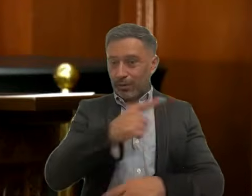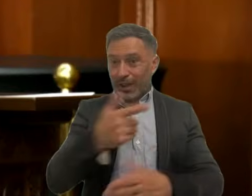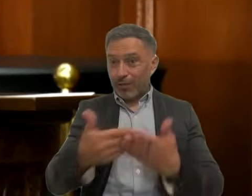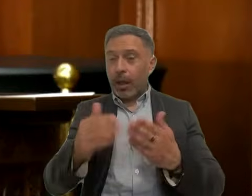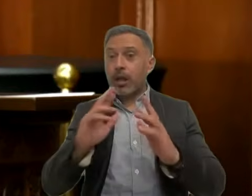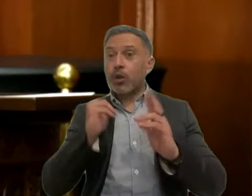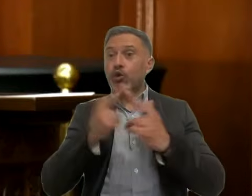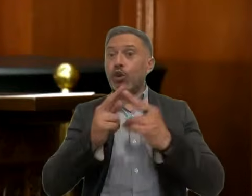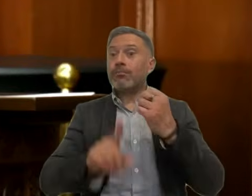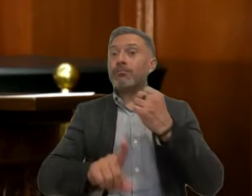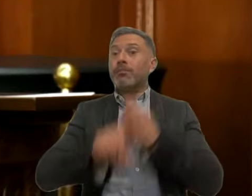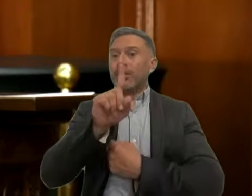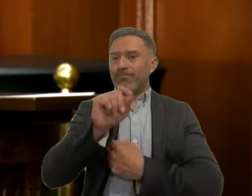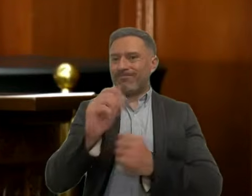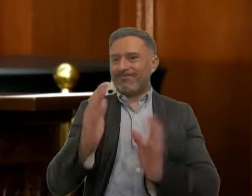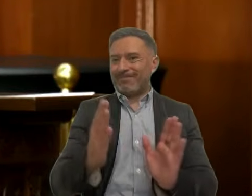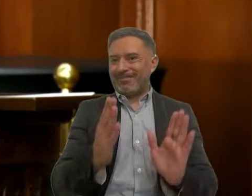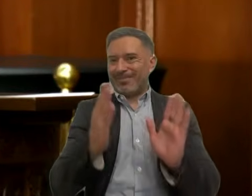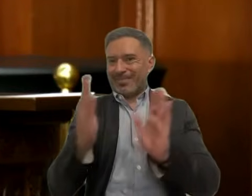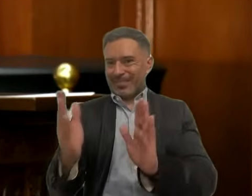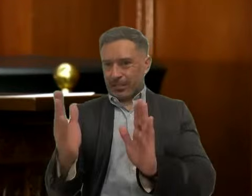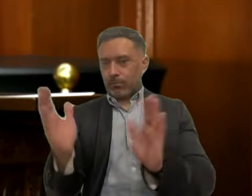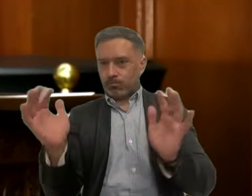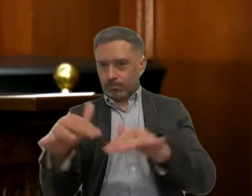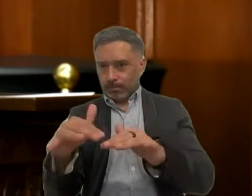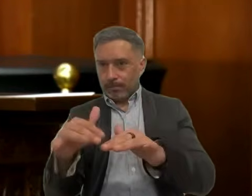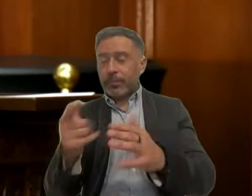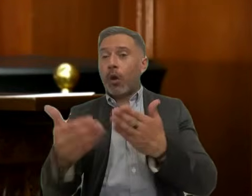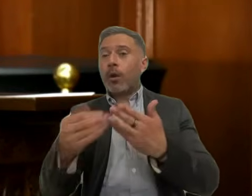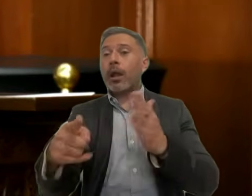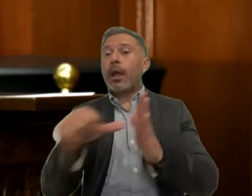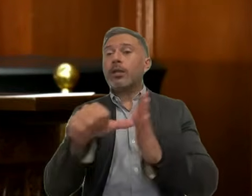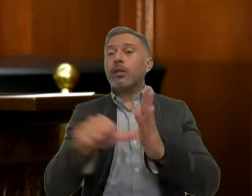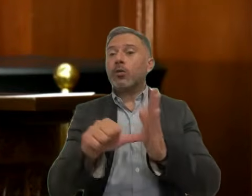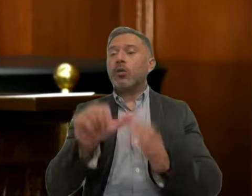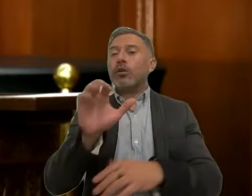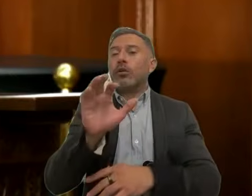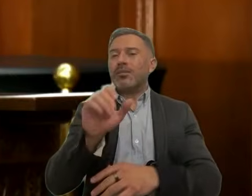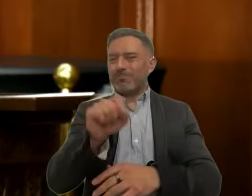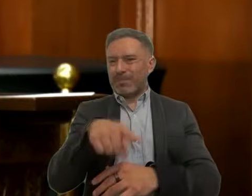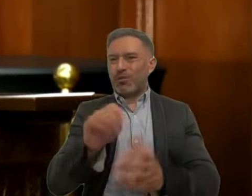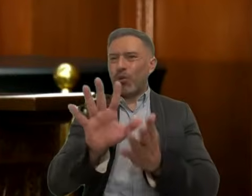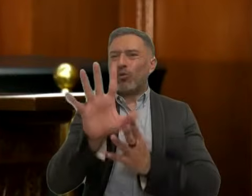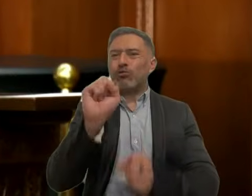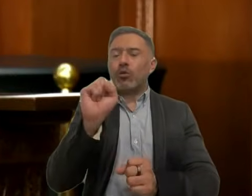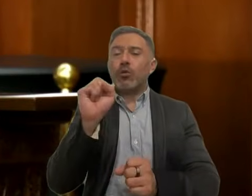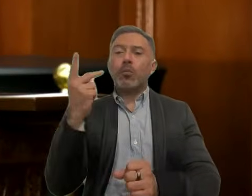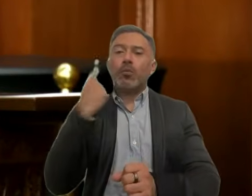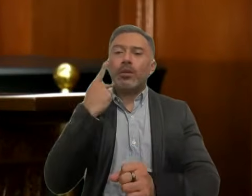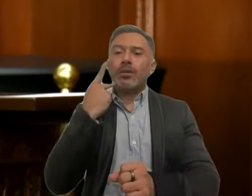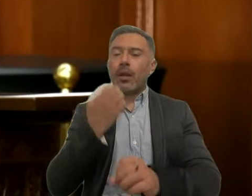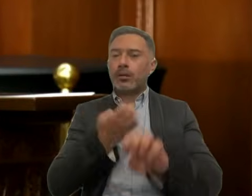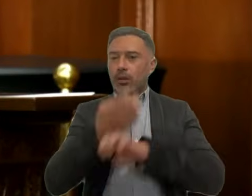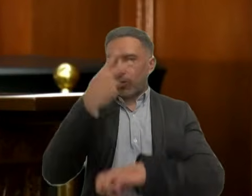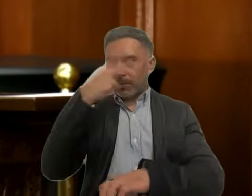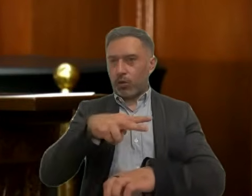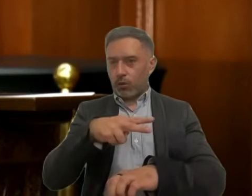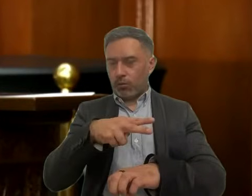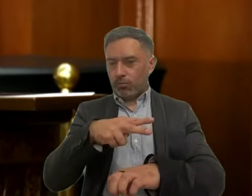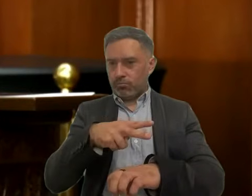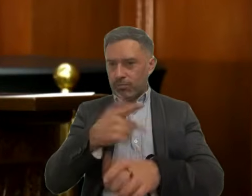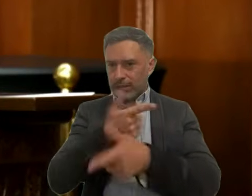nos permitimos solicitar, con fundamento en el artículo 55 de la Constitución Política del Estado Libre y Soberano de